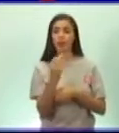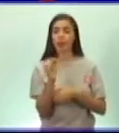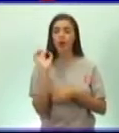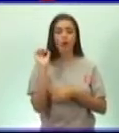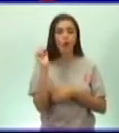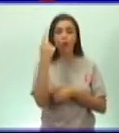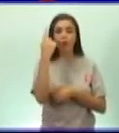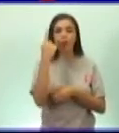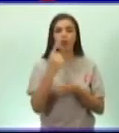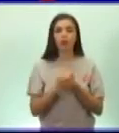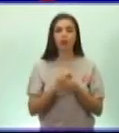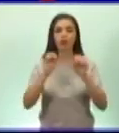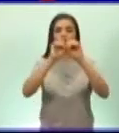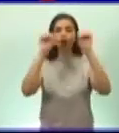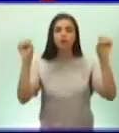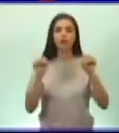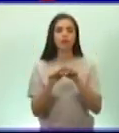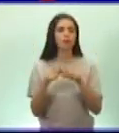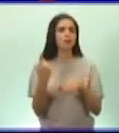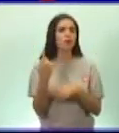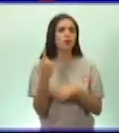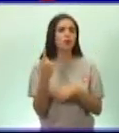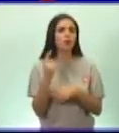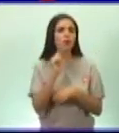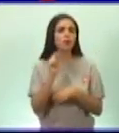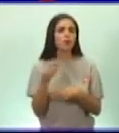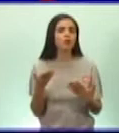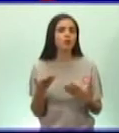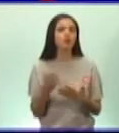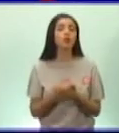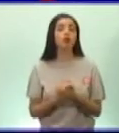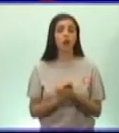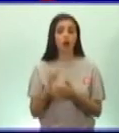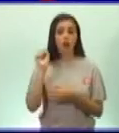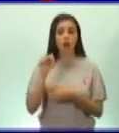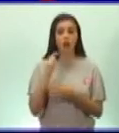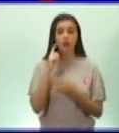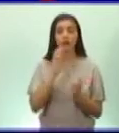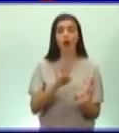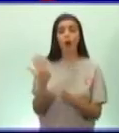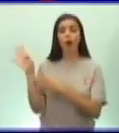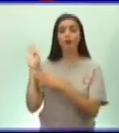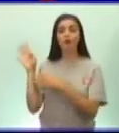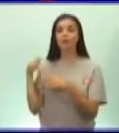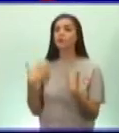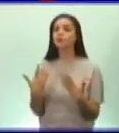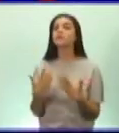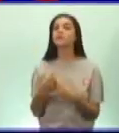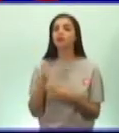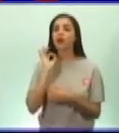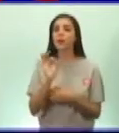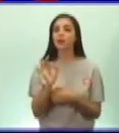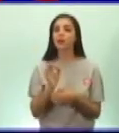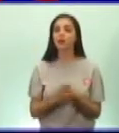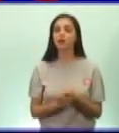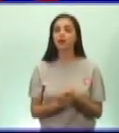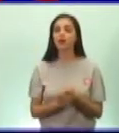sistema, el sistema renal. Los invito ahora a que observen una nueva